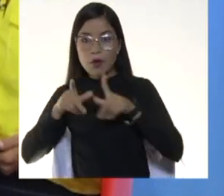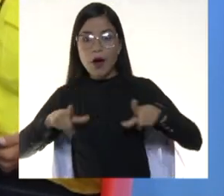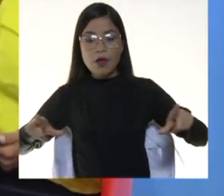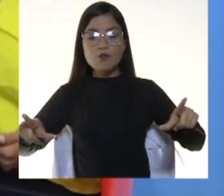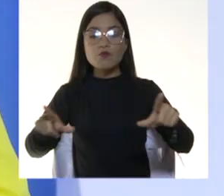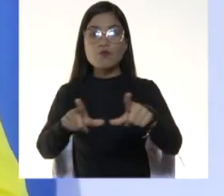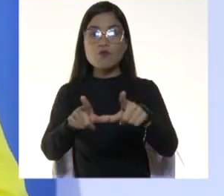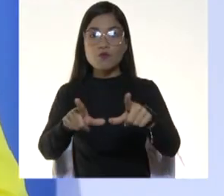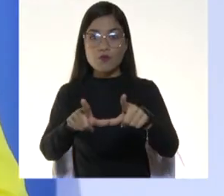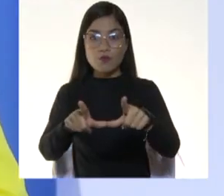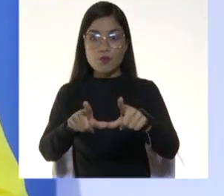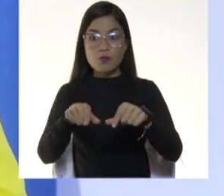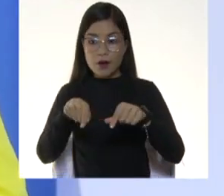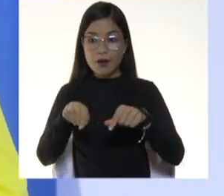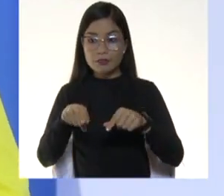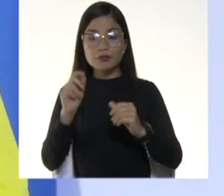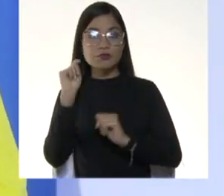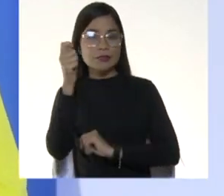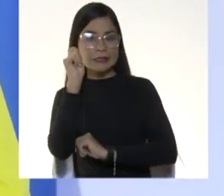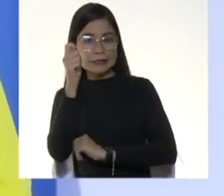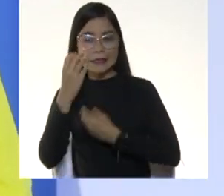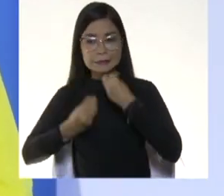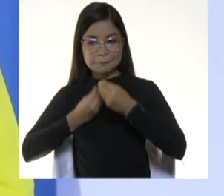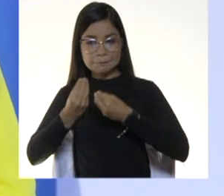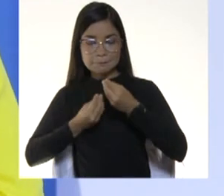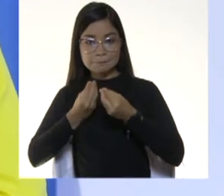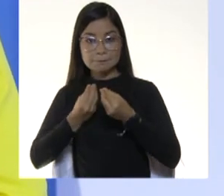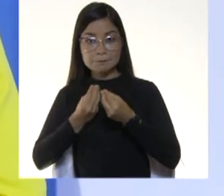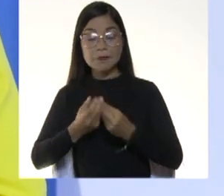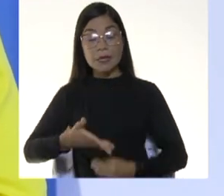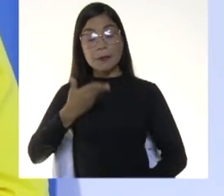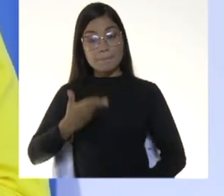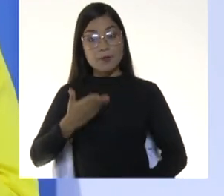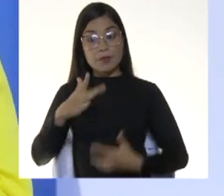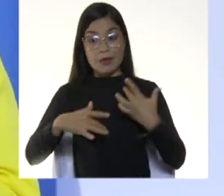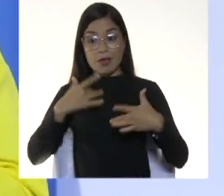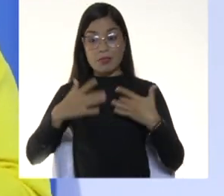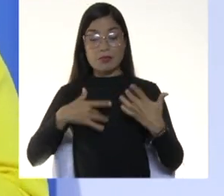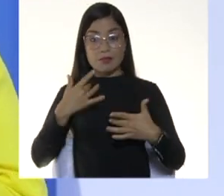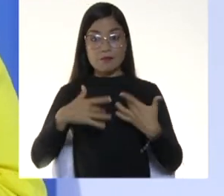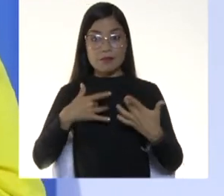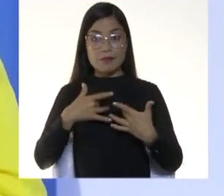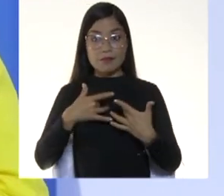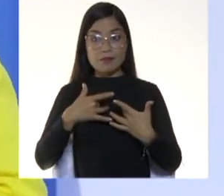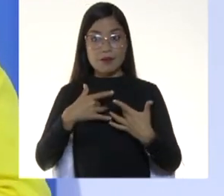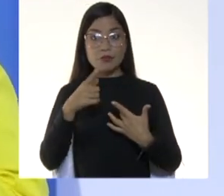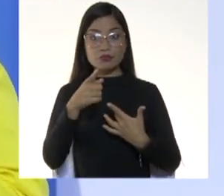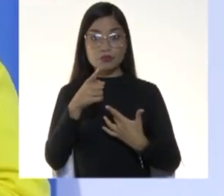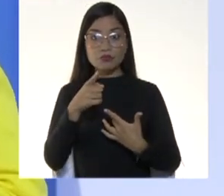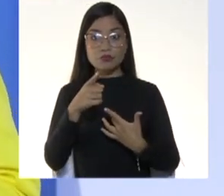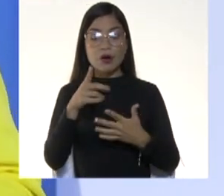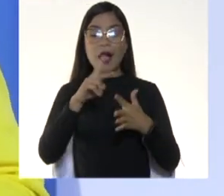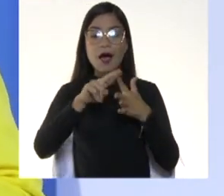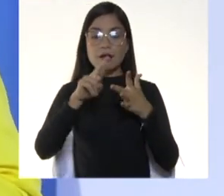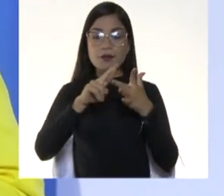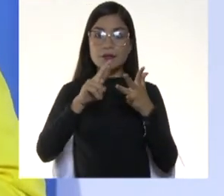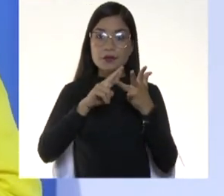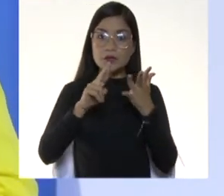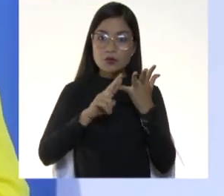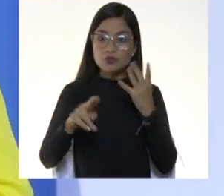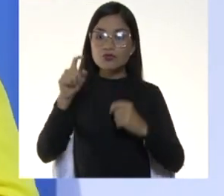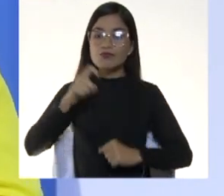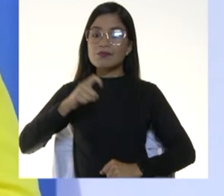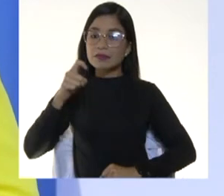estudio. Es muy importante que durante este tipo de actividad tengas a la mano todos los recursos que van a